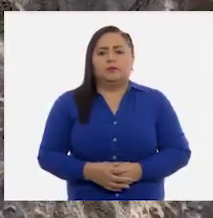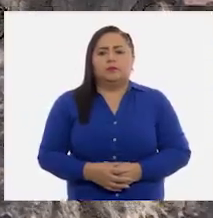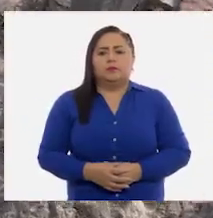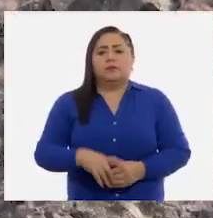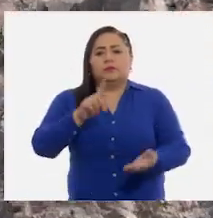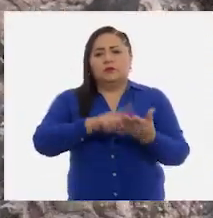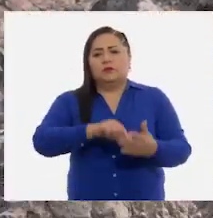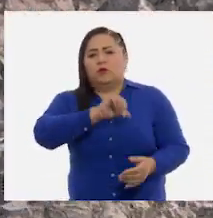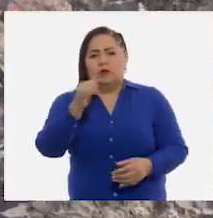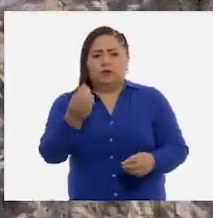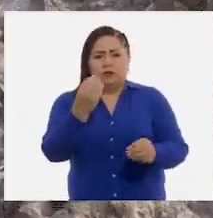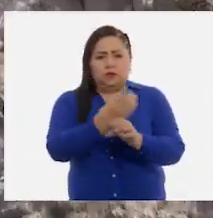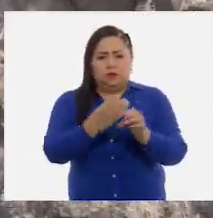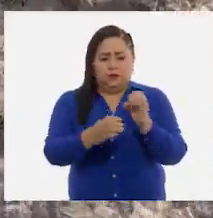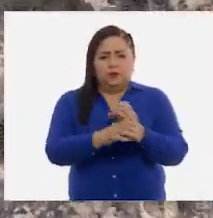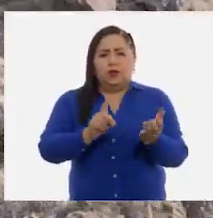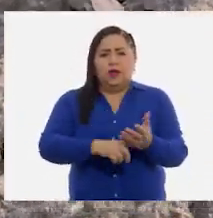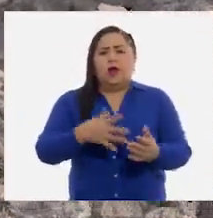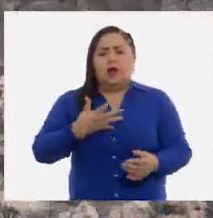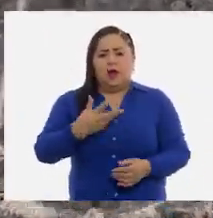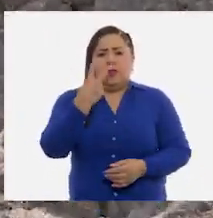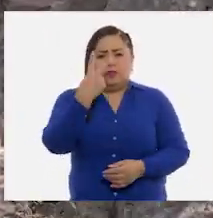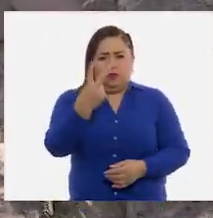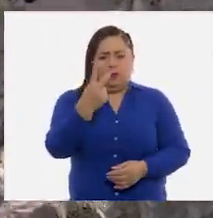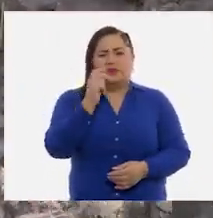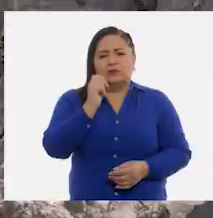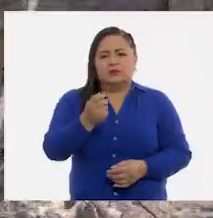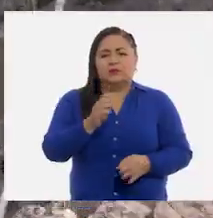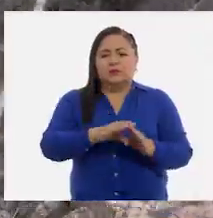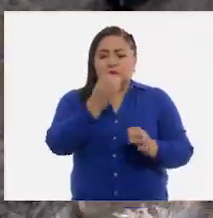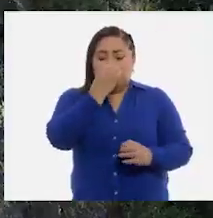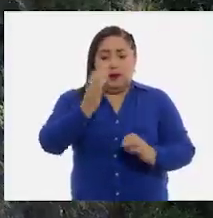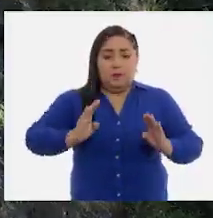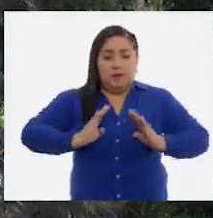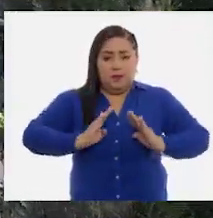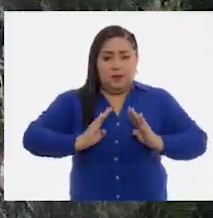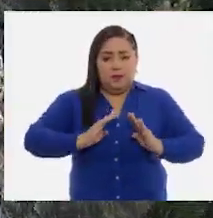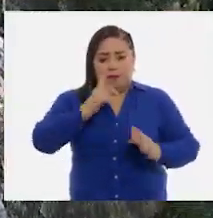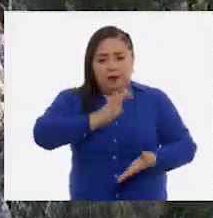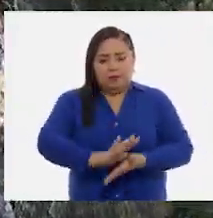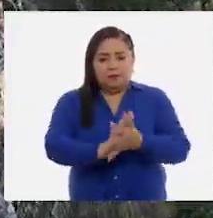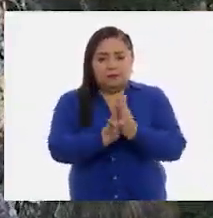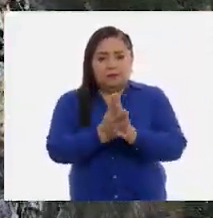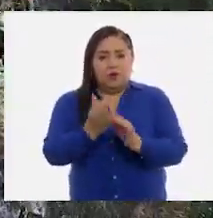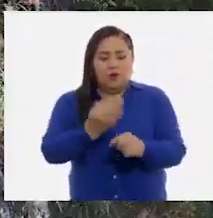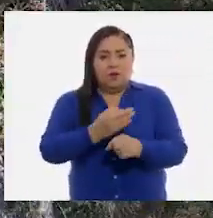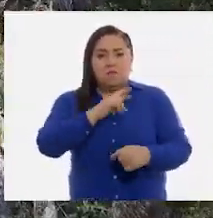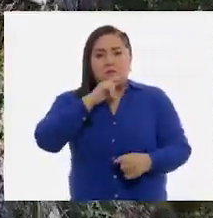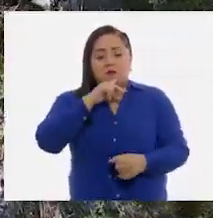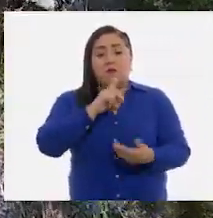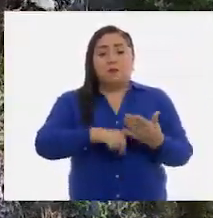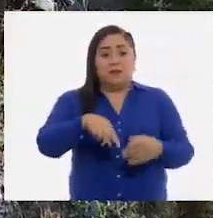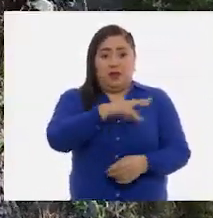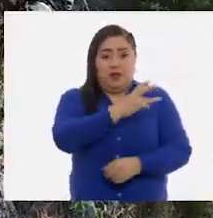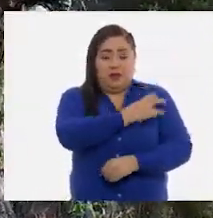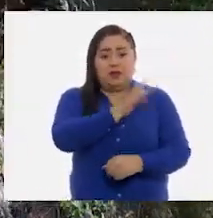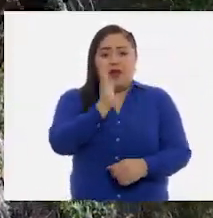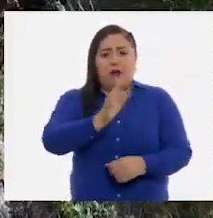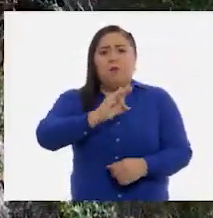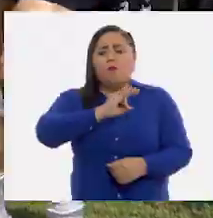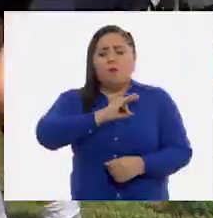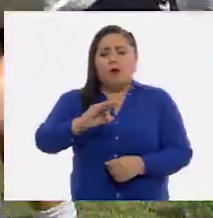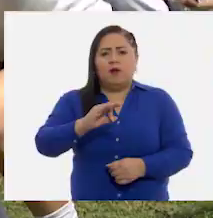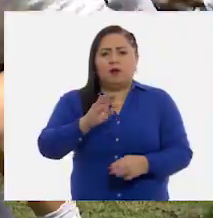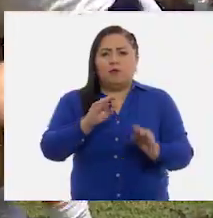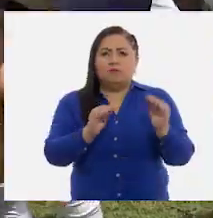Entre muchas otras cosas, hay 2 premisas indicativas de que la educación militar ha evolucionado: que los cadetes ya pueden cuestionar